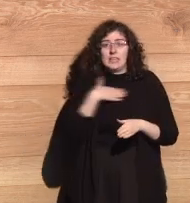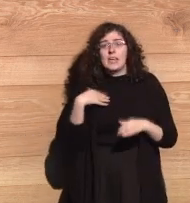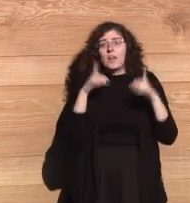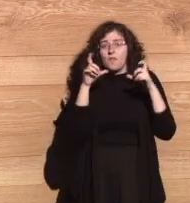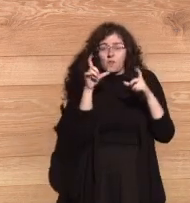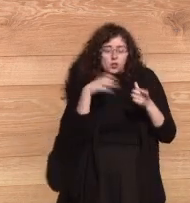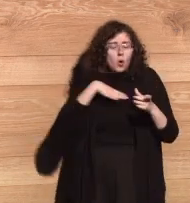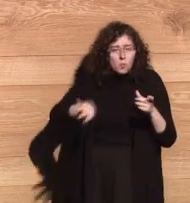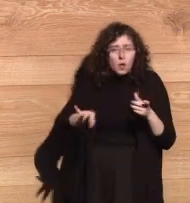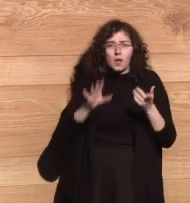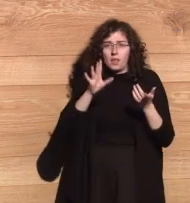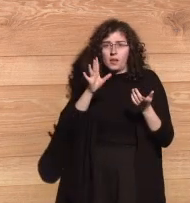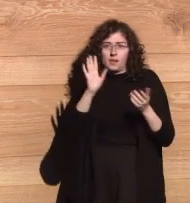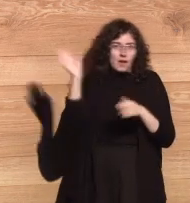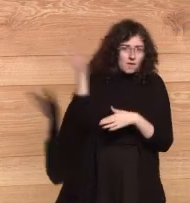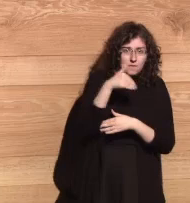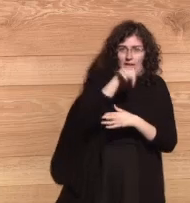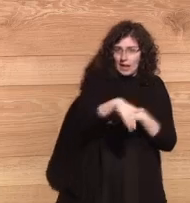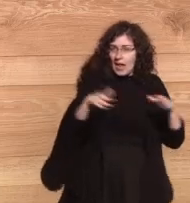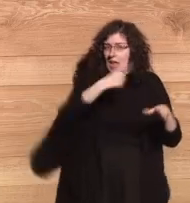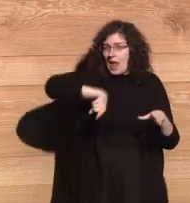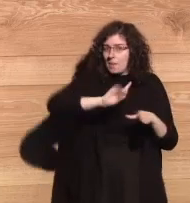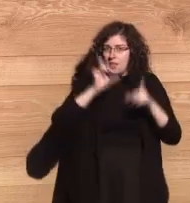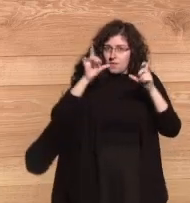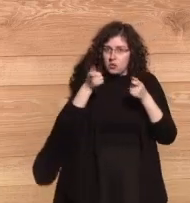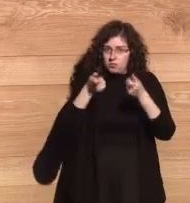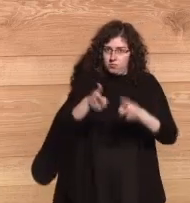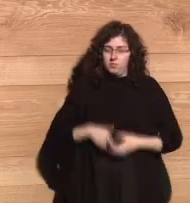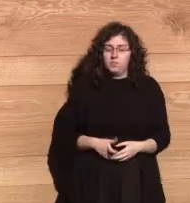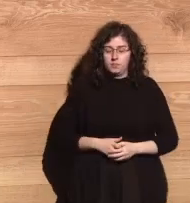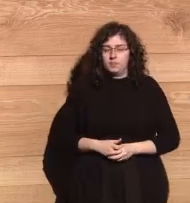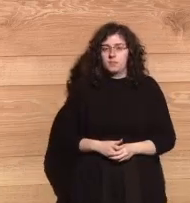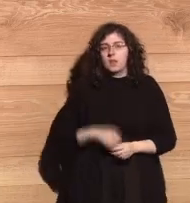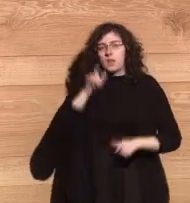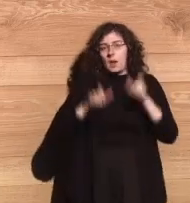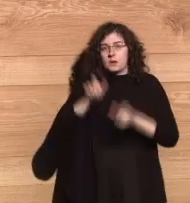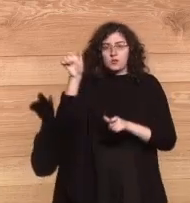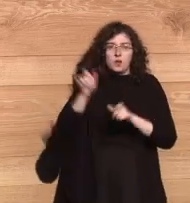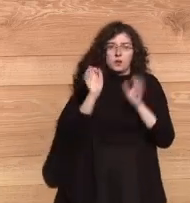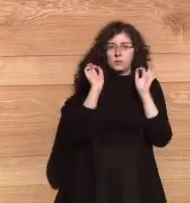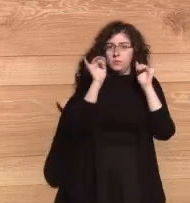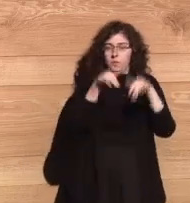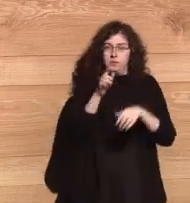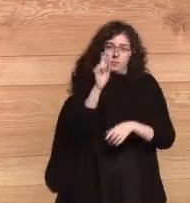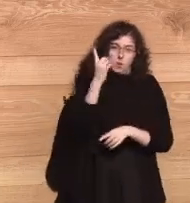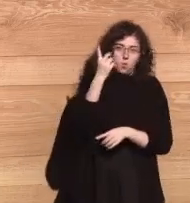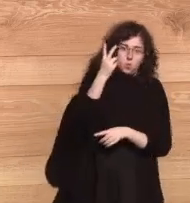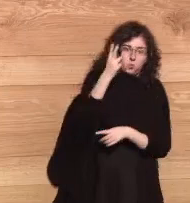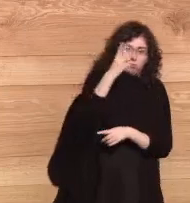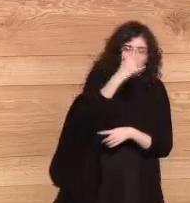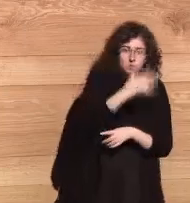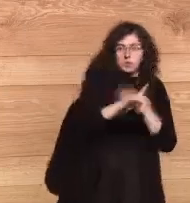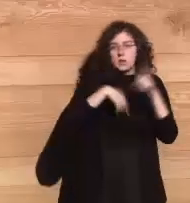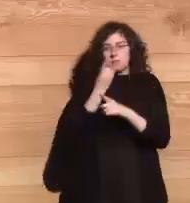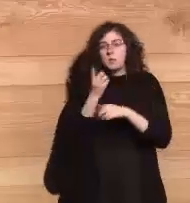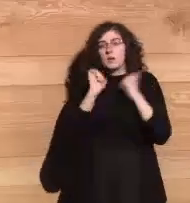fotos, ¿no? Sus retratos, que vengan a la plaza. Y entonces la gente llegó y primero uno, otro, después cuando empecé a